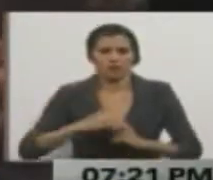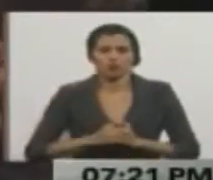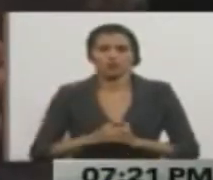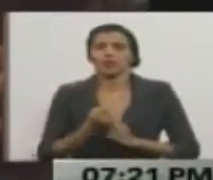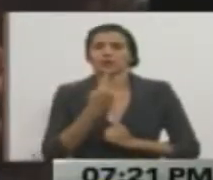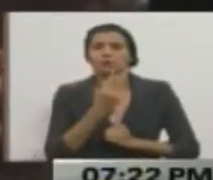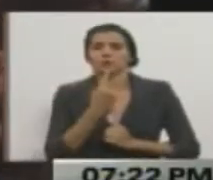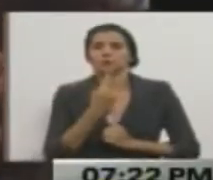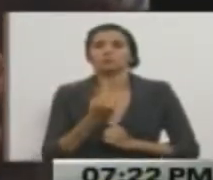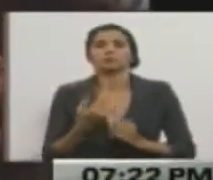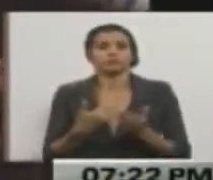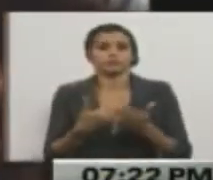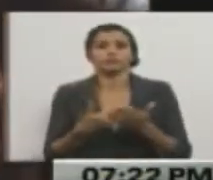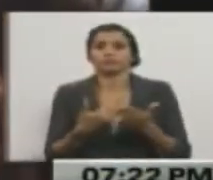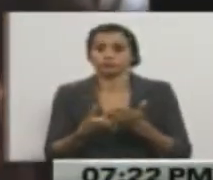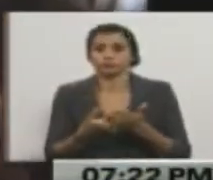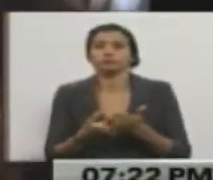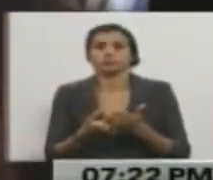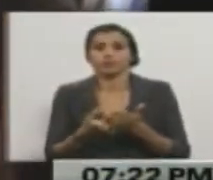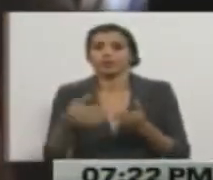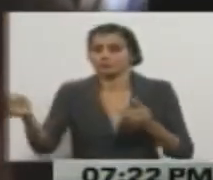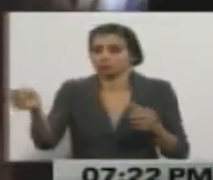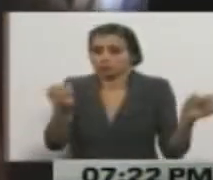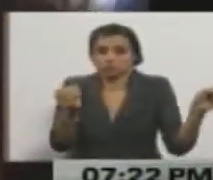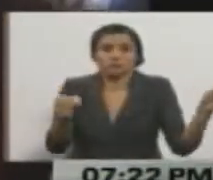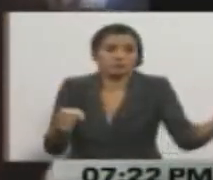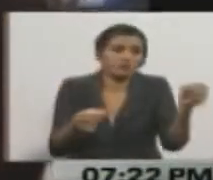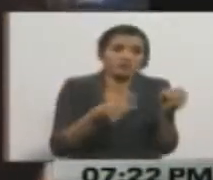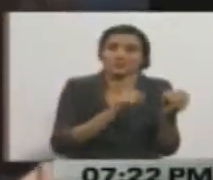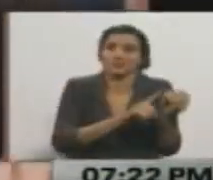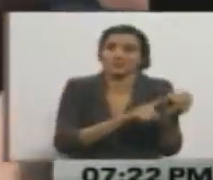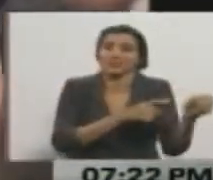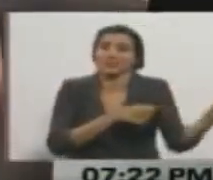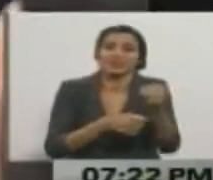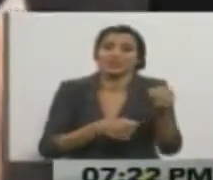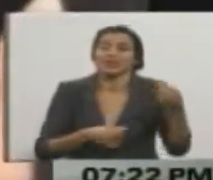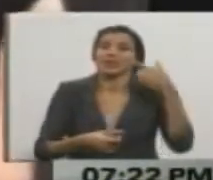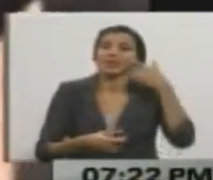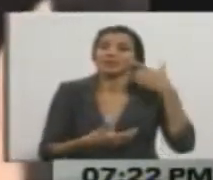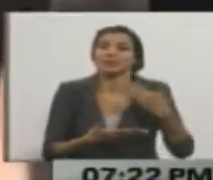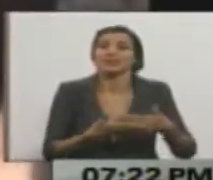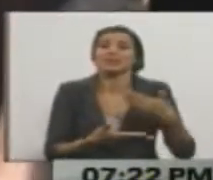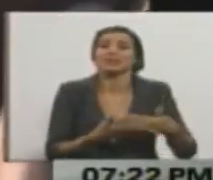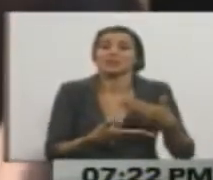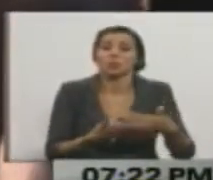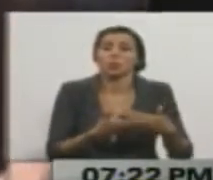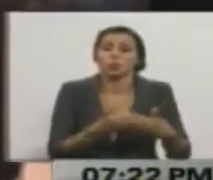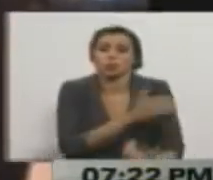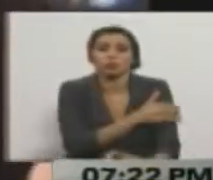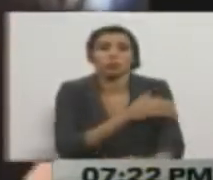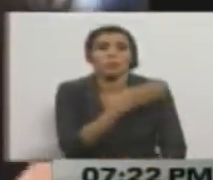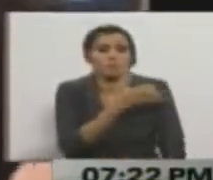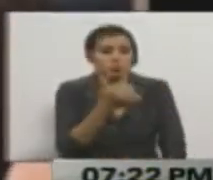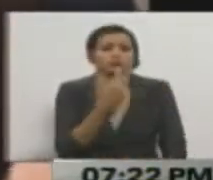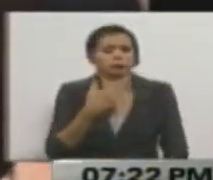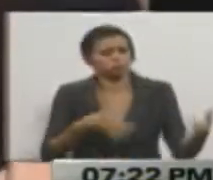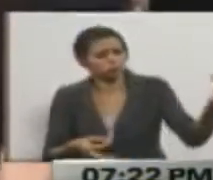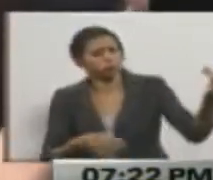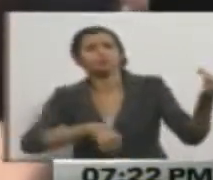la certificación incluso de los testigos de la derecha venezolana. El llamado Partido MUD certificó,